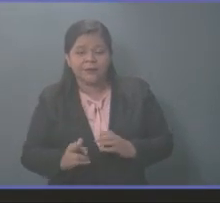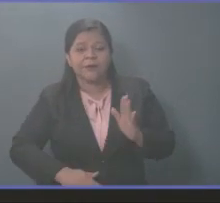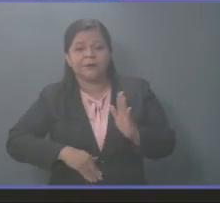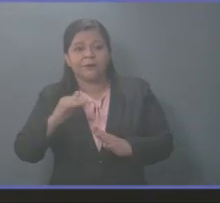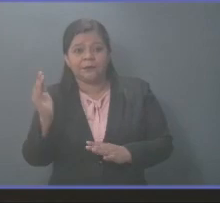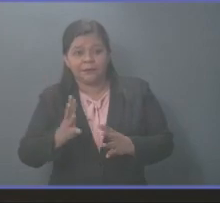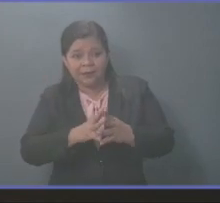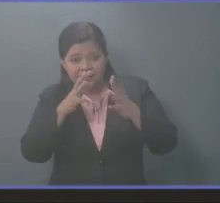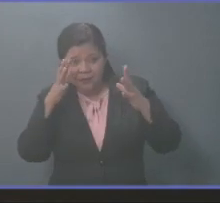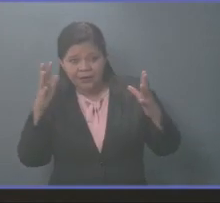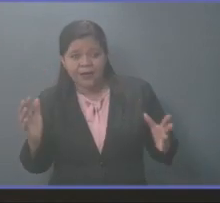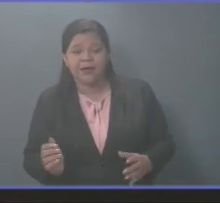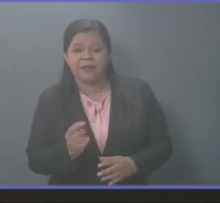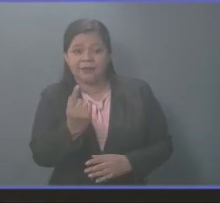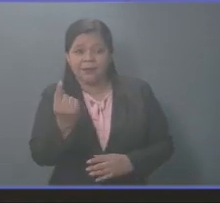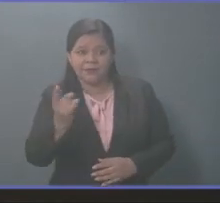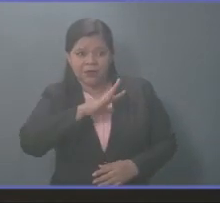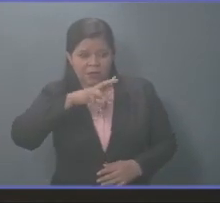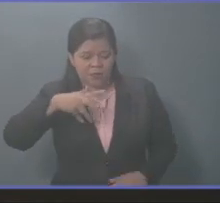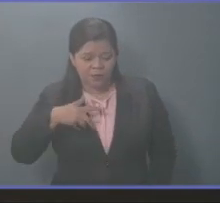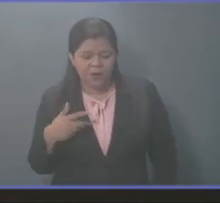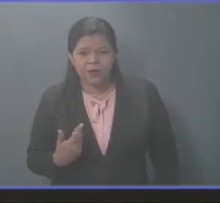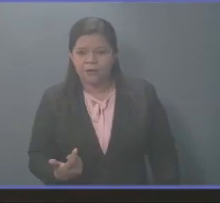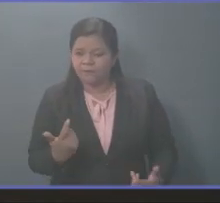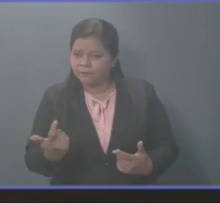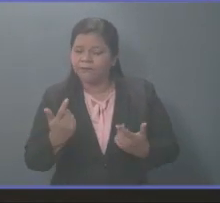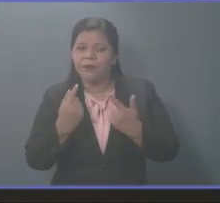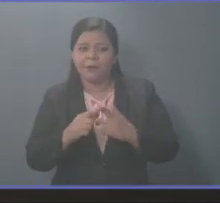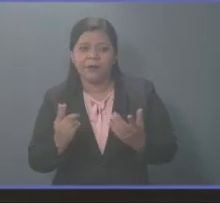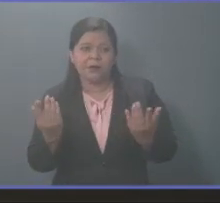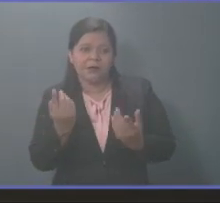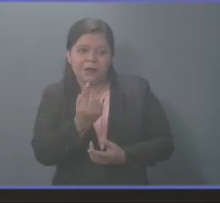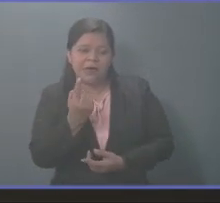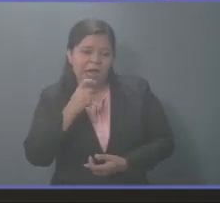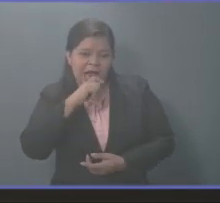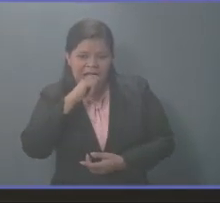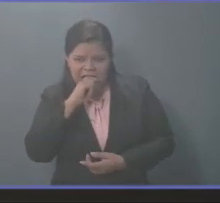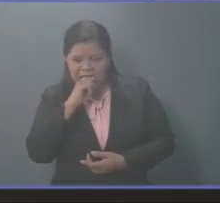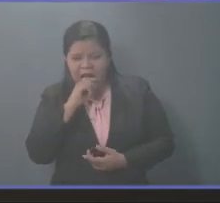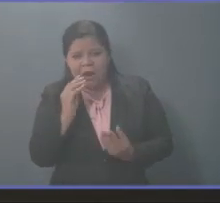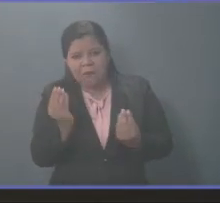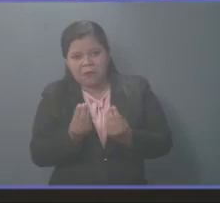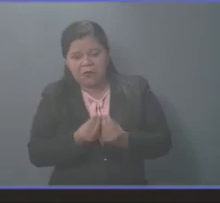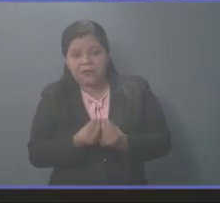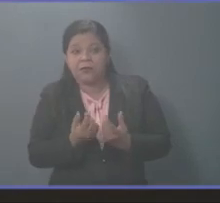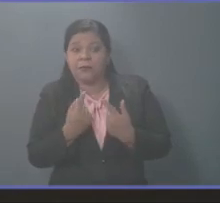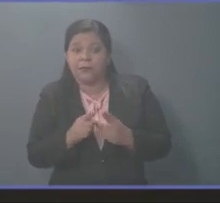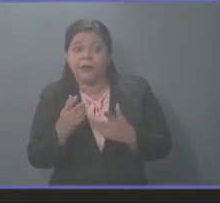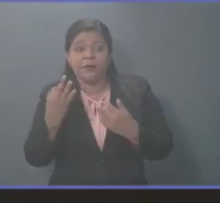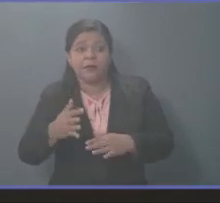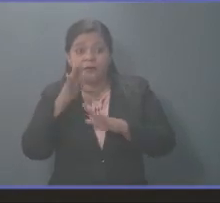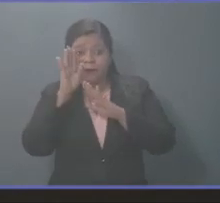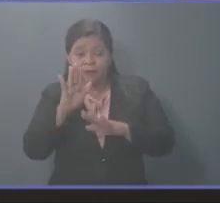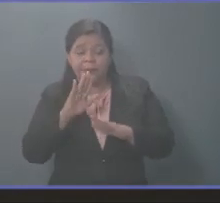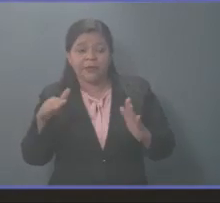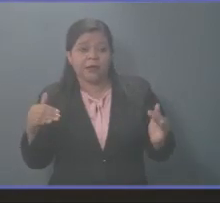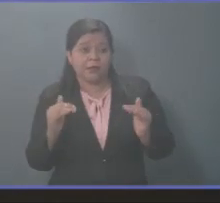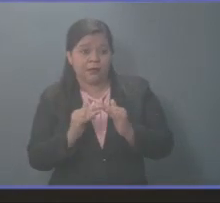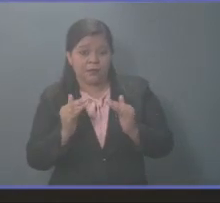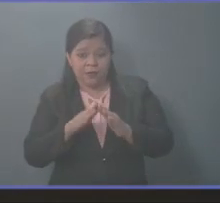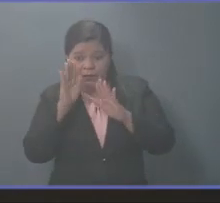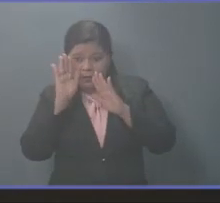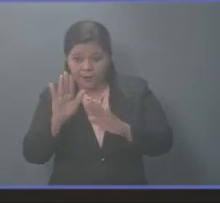grandes propiedades como al que tiene poco o ninguna propiedad. Debe ser respetado de igual